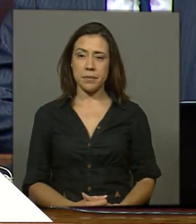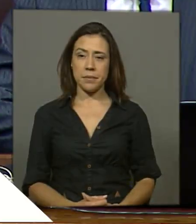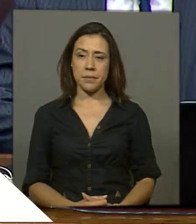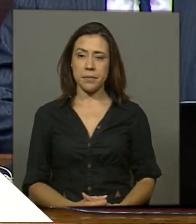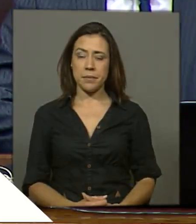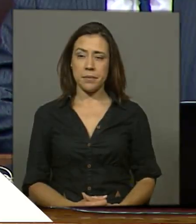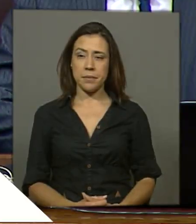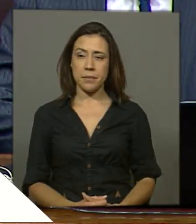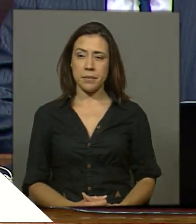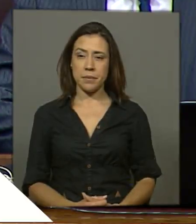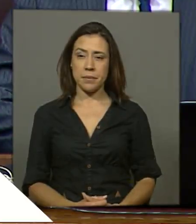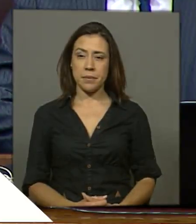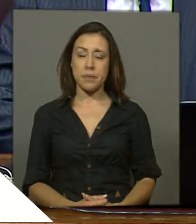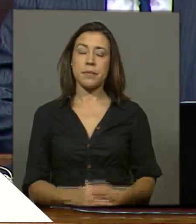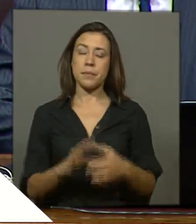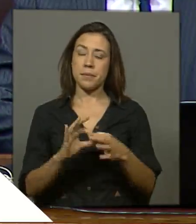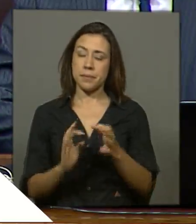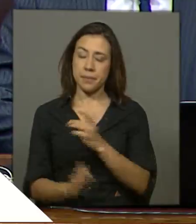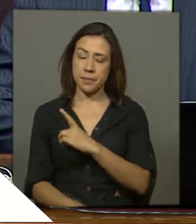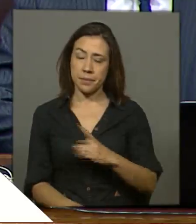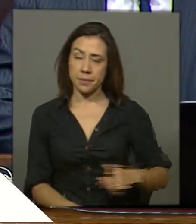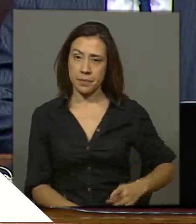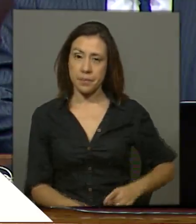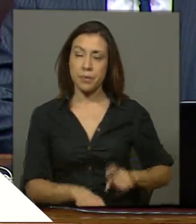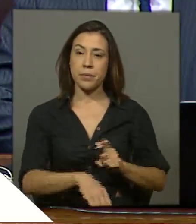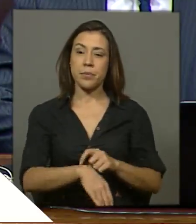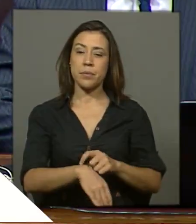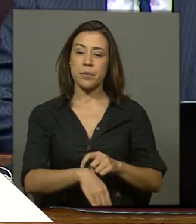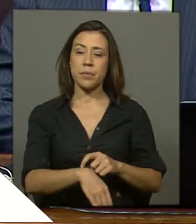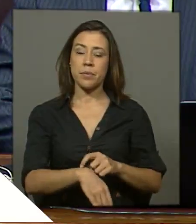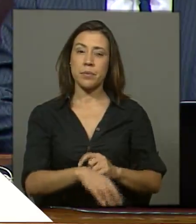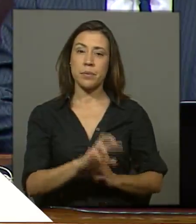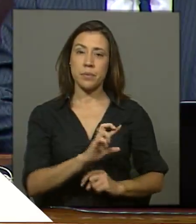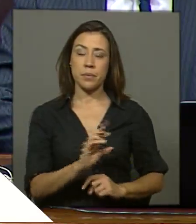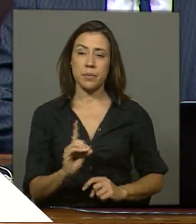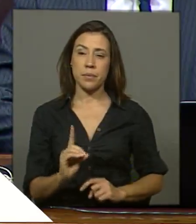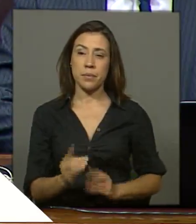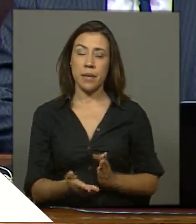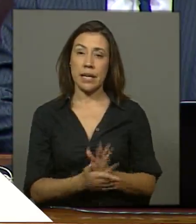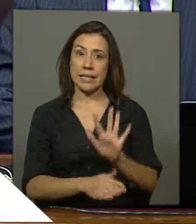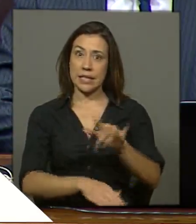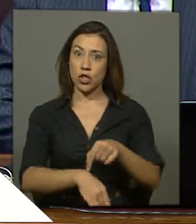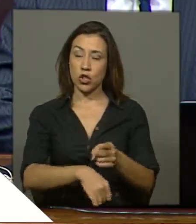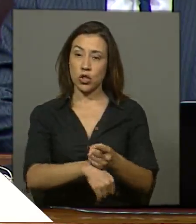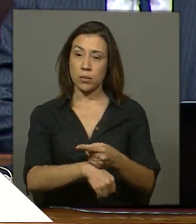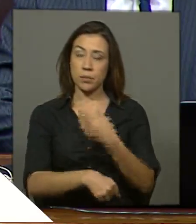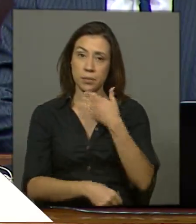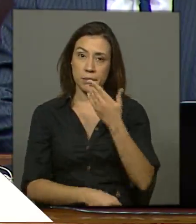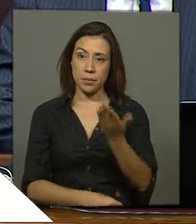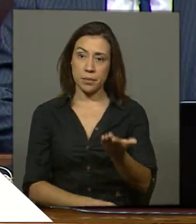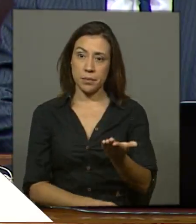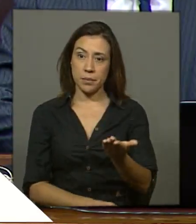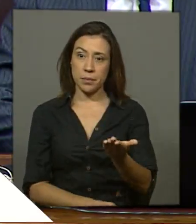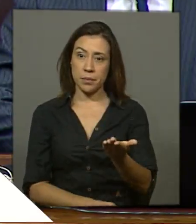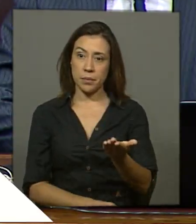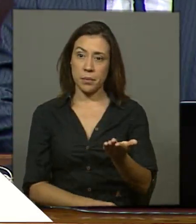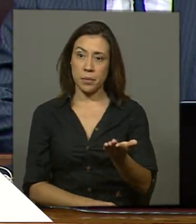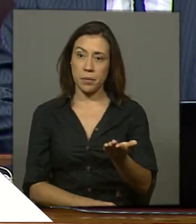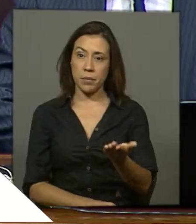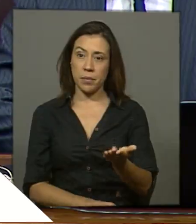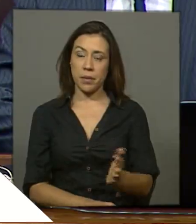presidente Gracias diputado en el tiempo del partido por la democracia y hasta por 5 minutos Le ofrezco la palabra al diputado